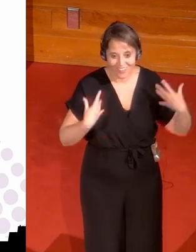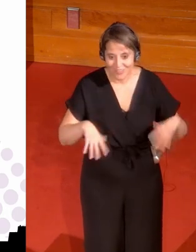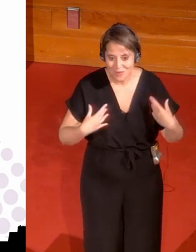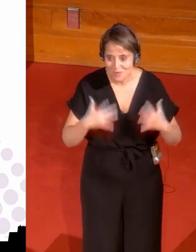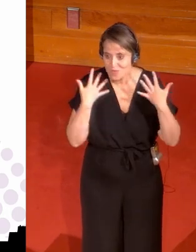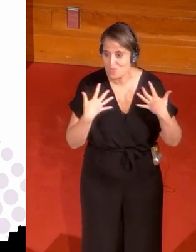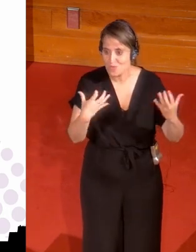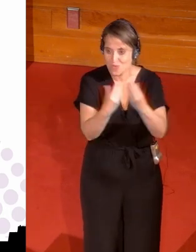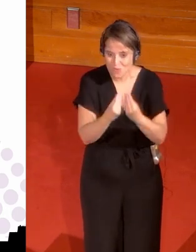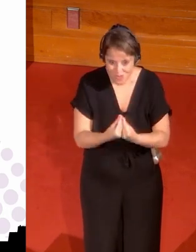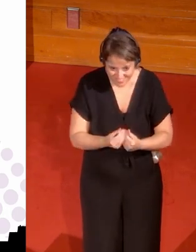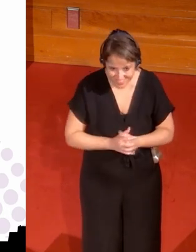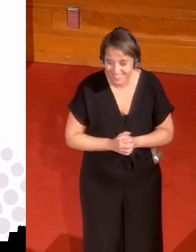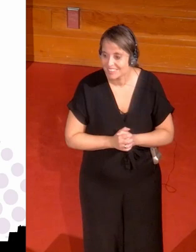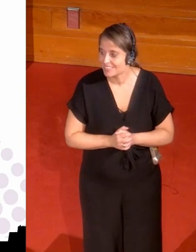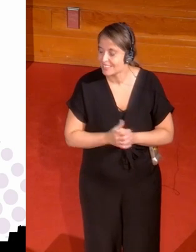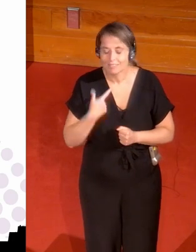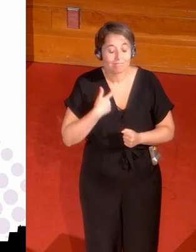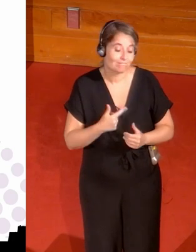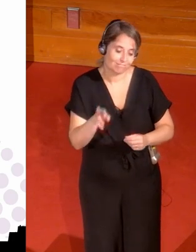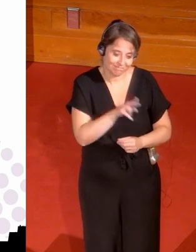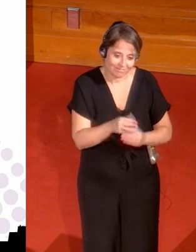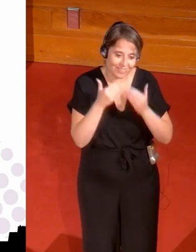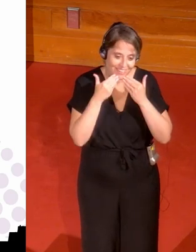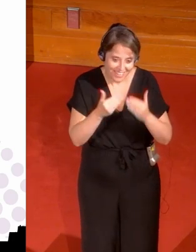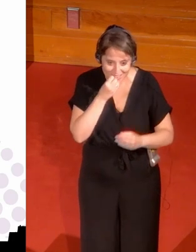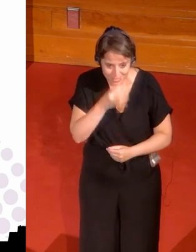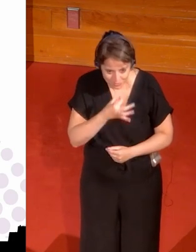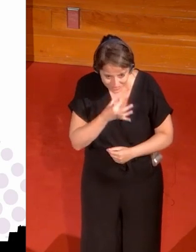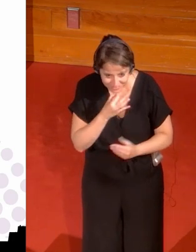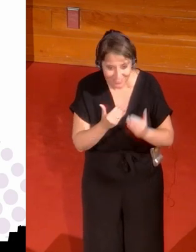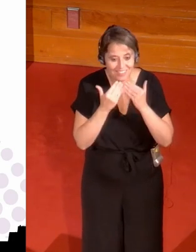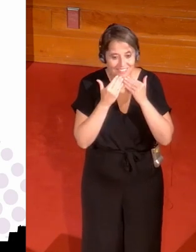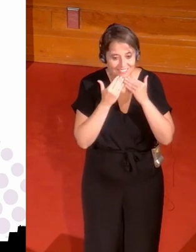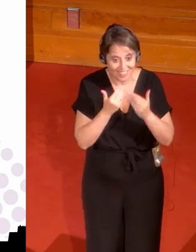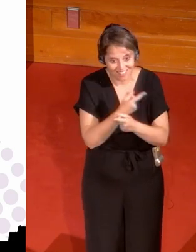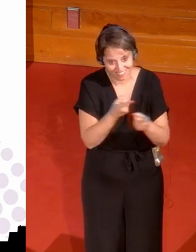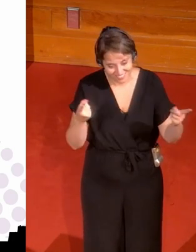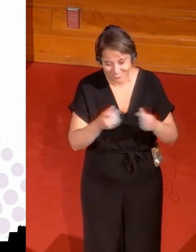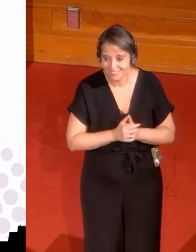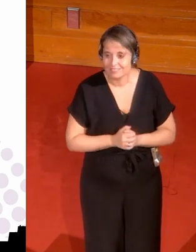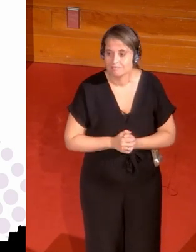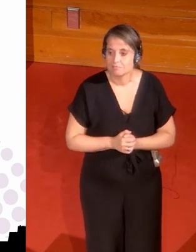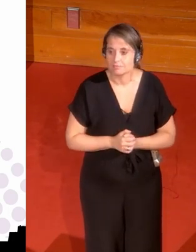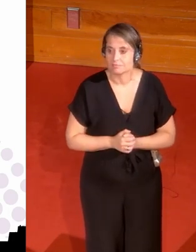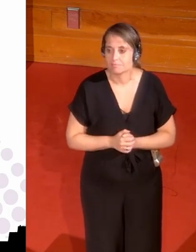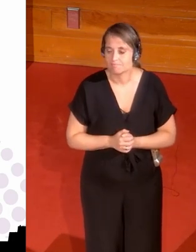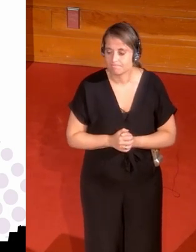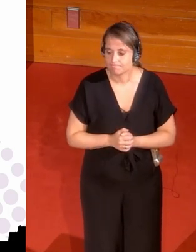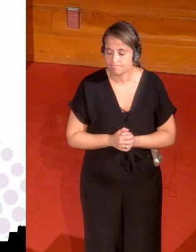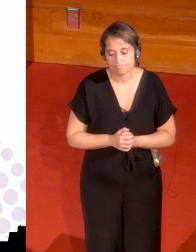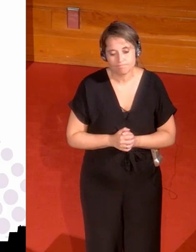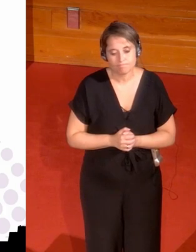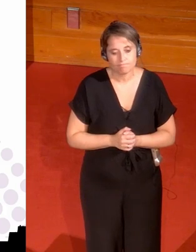verlo todo lleno así que de nuevo muchas gracias buenas tardes Es que r casco de nuevo Eh sí vamos